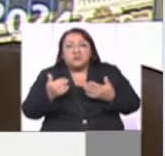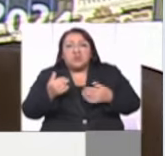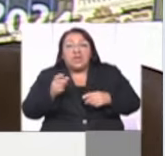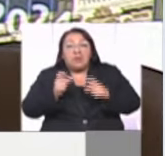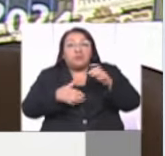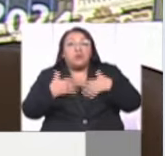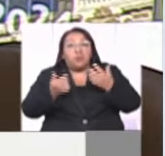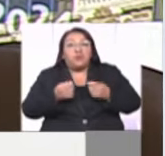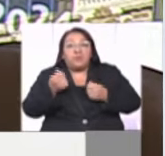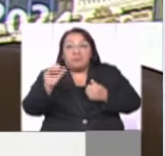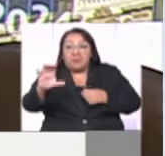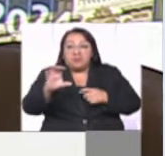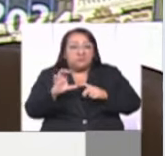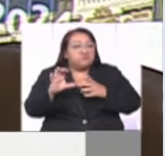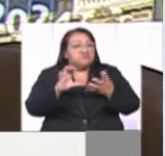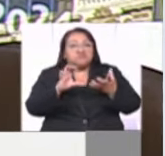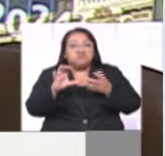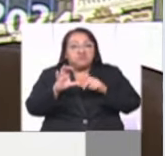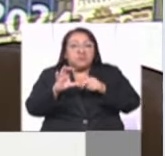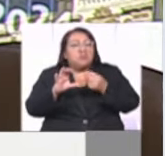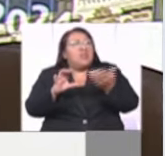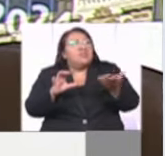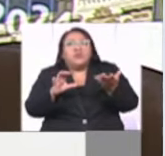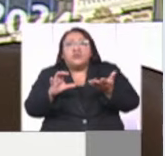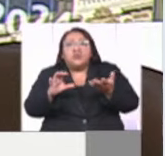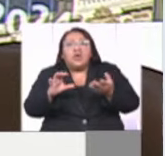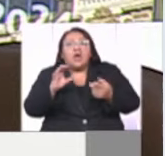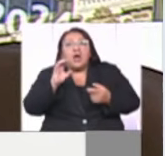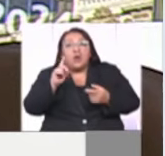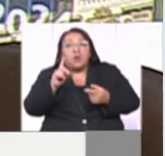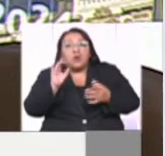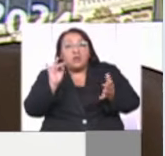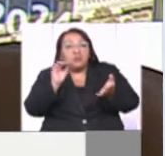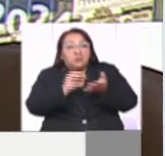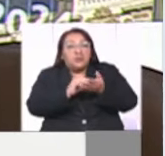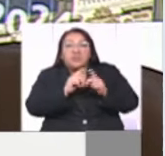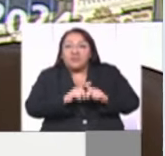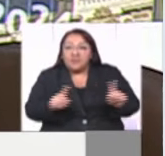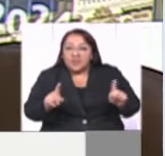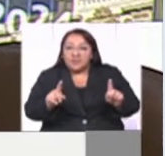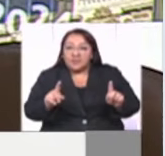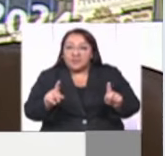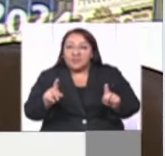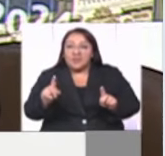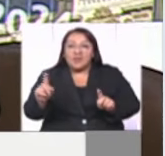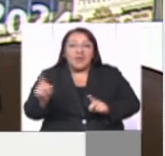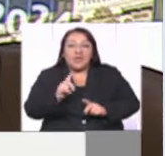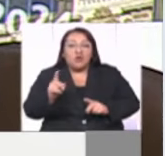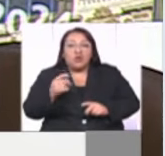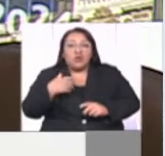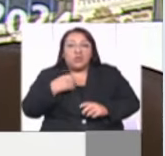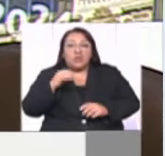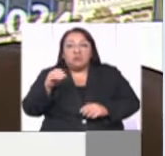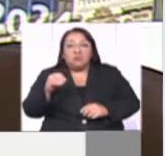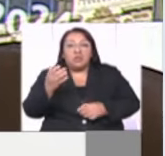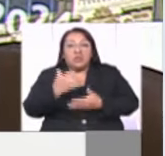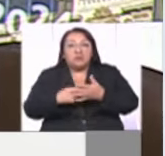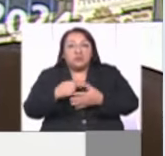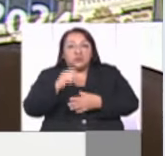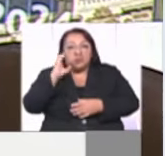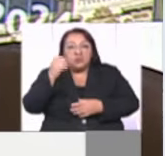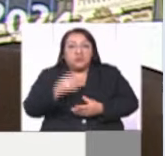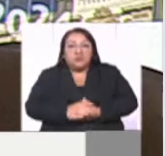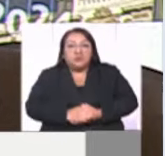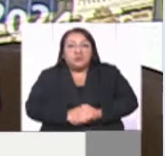puedan destinar sus fondos a una aplicación distinta de aquellos que justificaron su